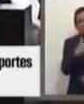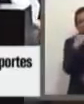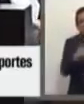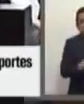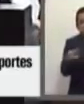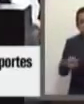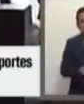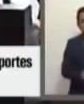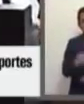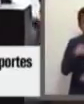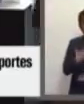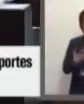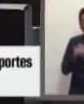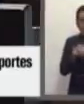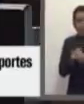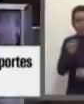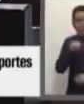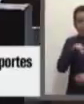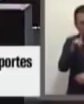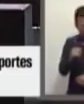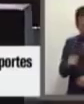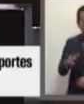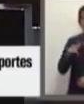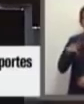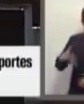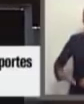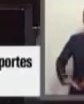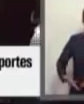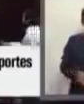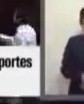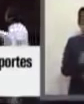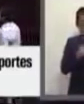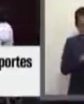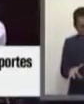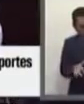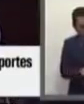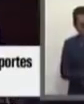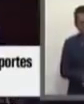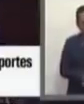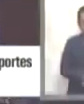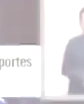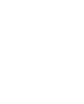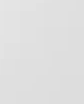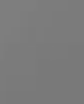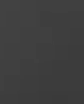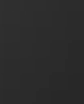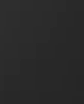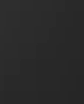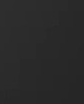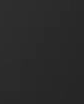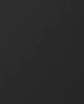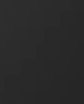honor luchar con Obrador. Muchas gracias, compañeros y compañeras. Gracias, diputado.